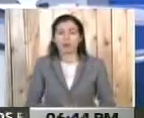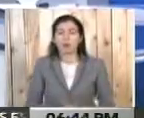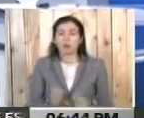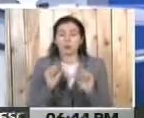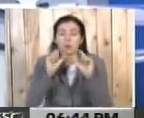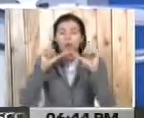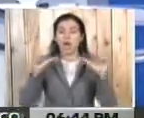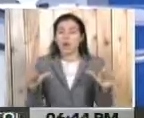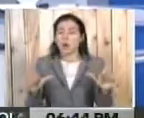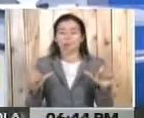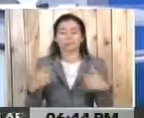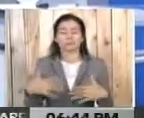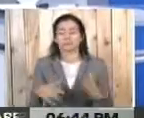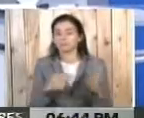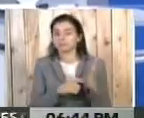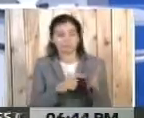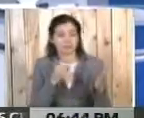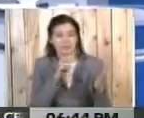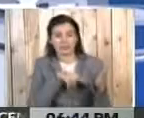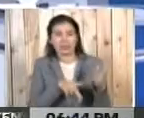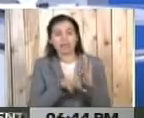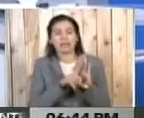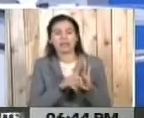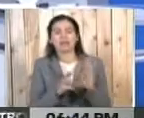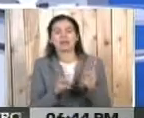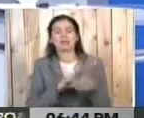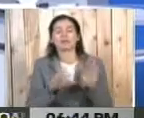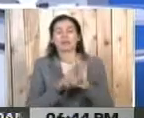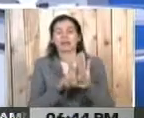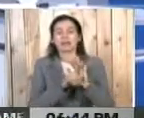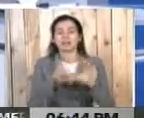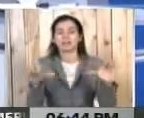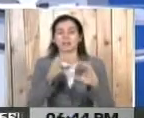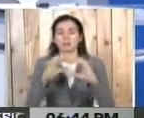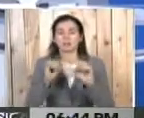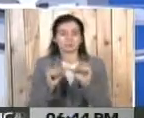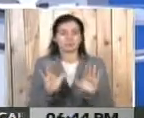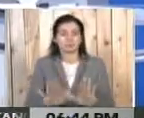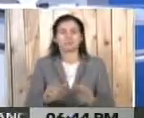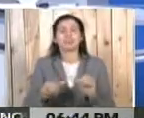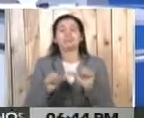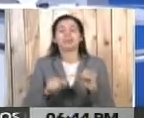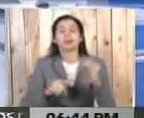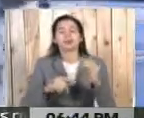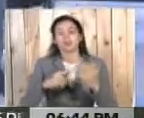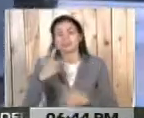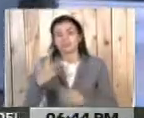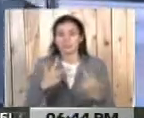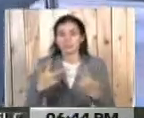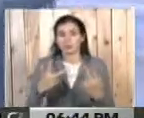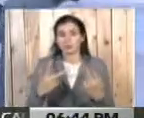que tiene esa ley o la reforma parcial de la ley de telecomunicaciones. Ya regresamos, no sea parte de su programa En 3 y 2.